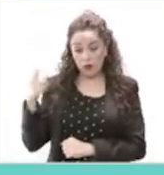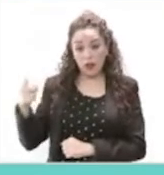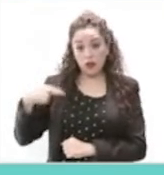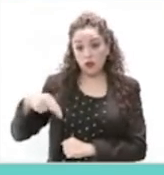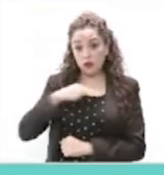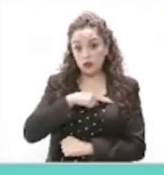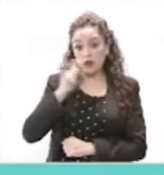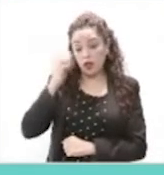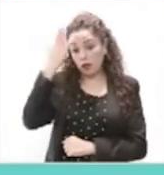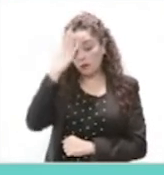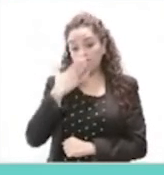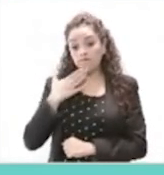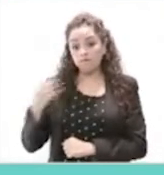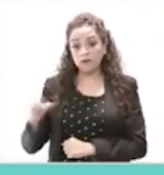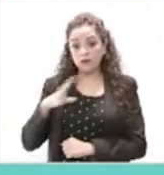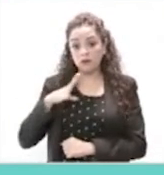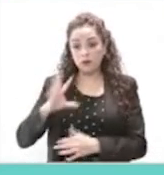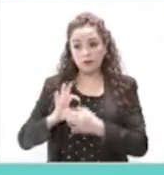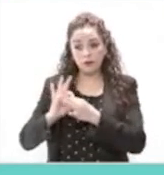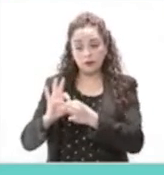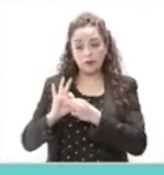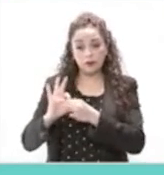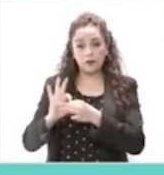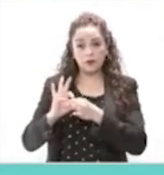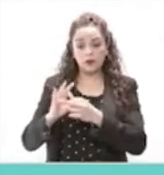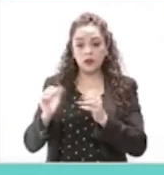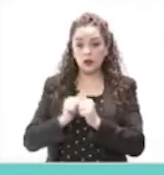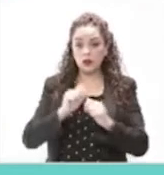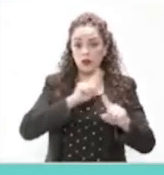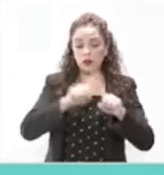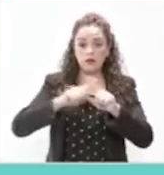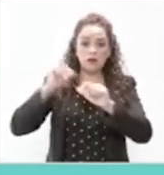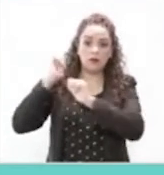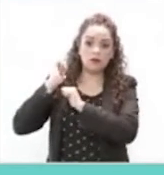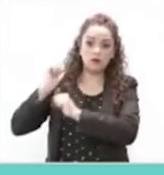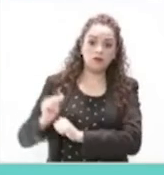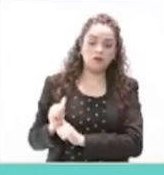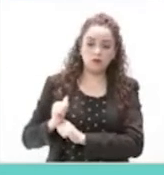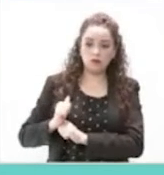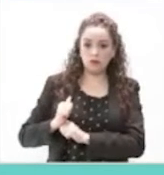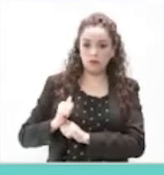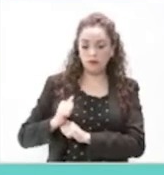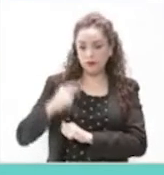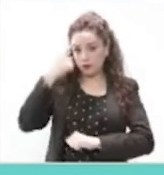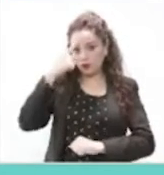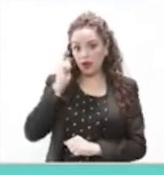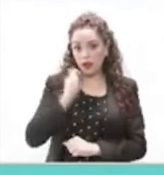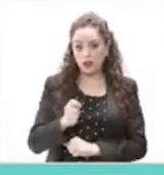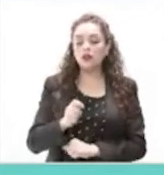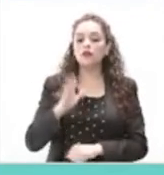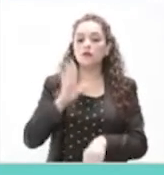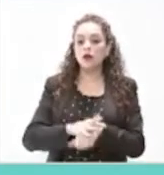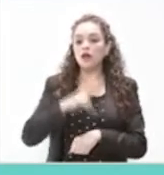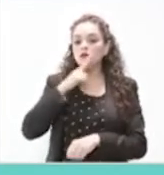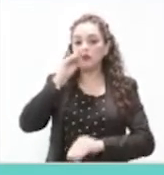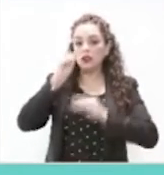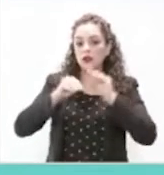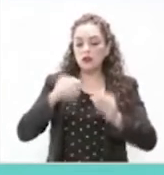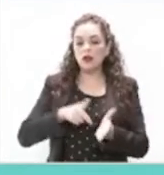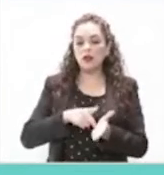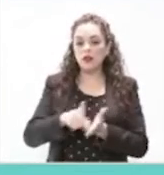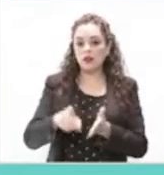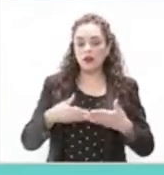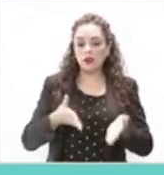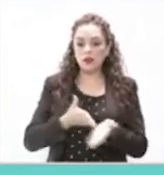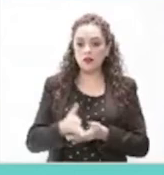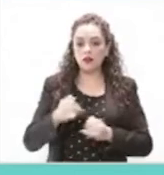especializado que mantiene relaciones institucionales con diversas autoridades para mejorar el derecho de acceso a la información en todo el